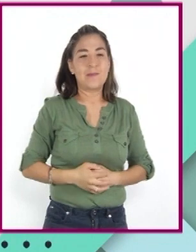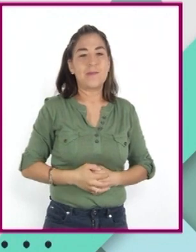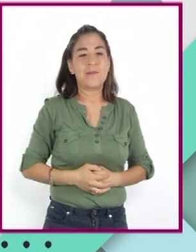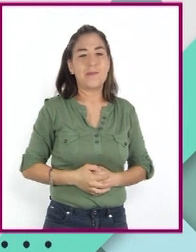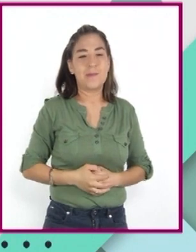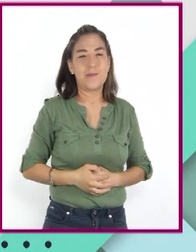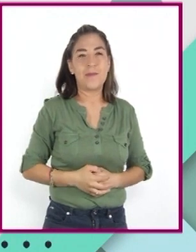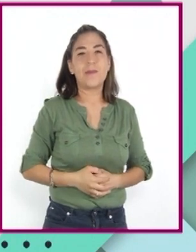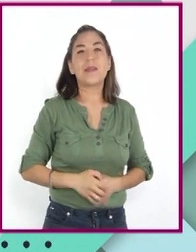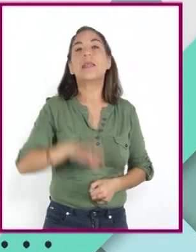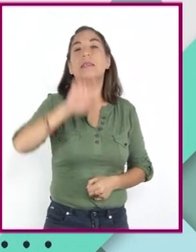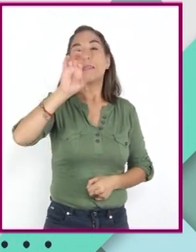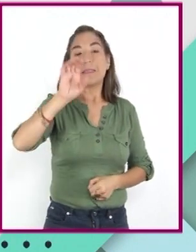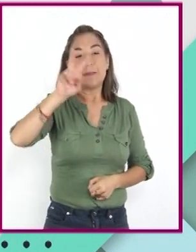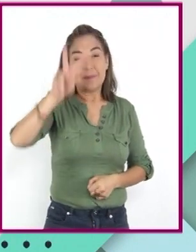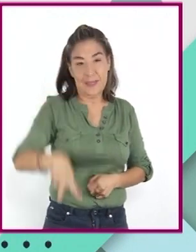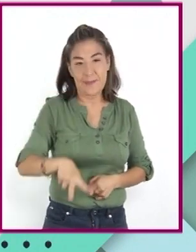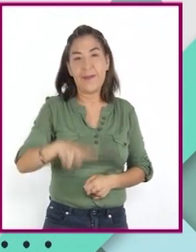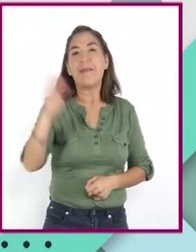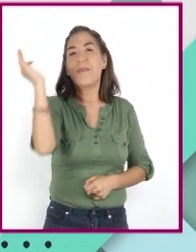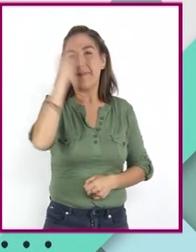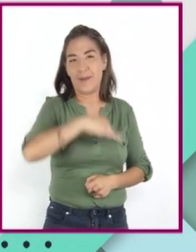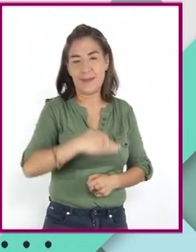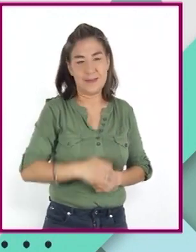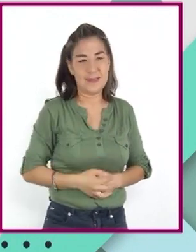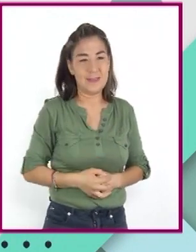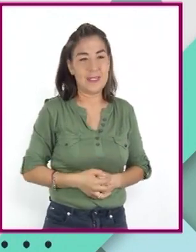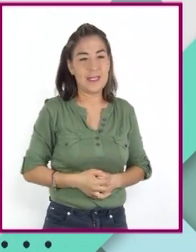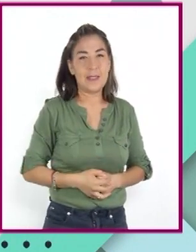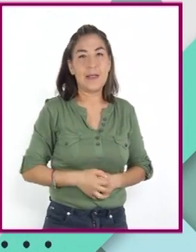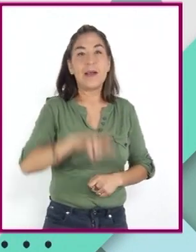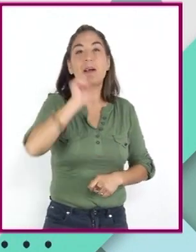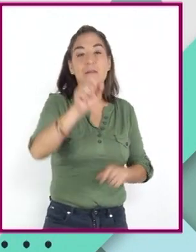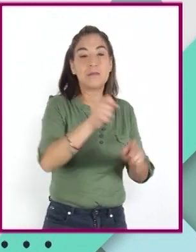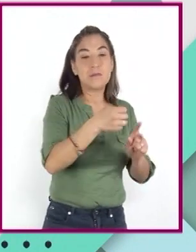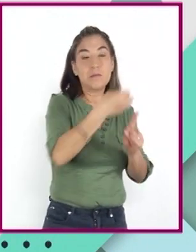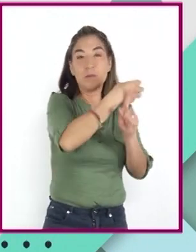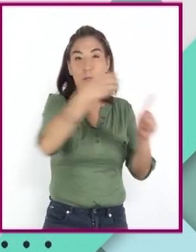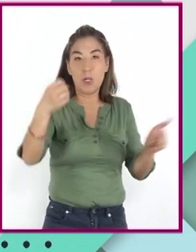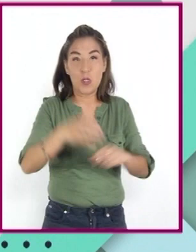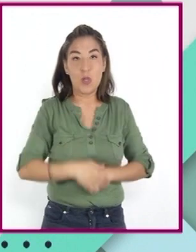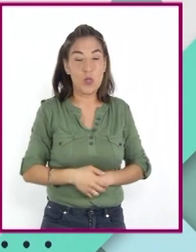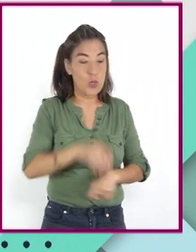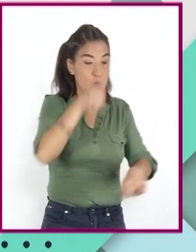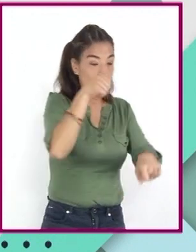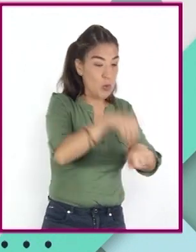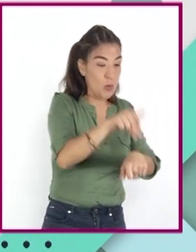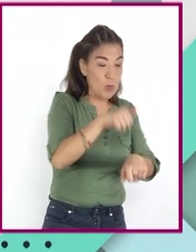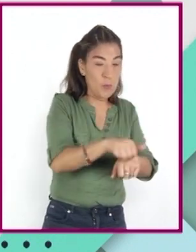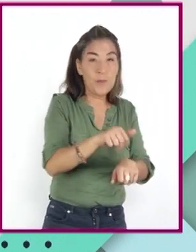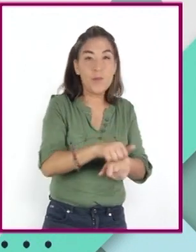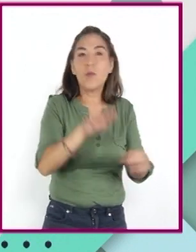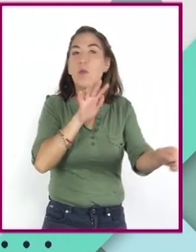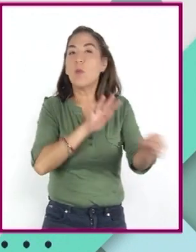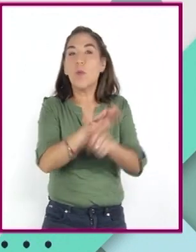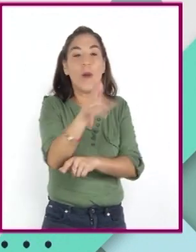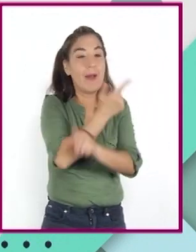¿Cierto o falso? El enunciado, el cociente de dos números